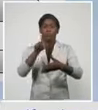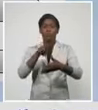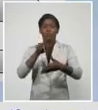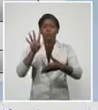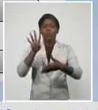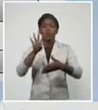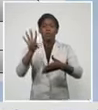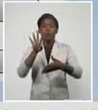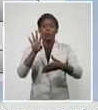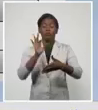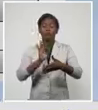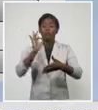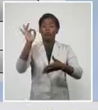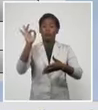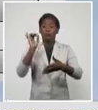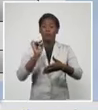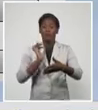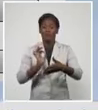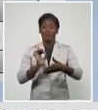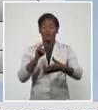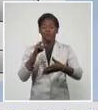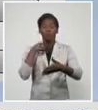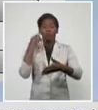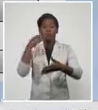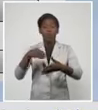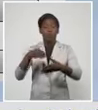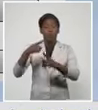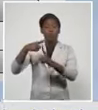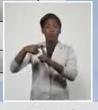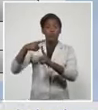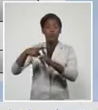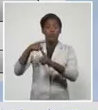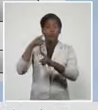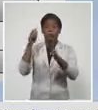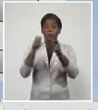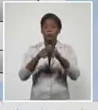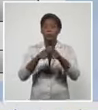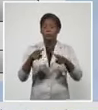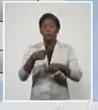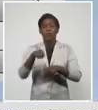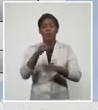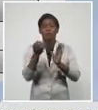44,44% del total de casos del mundo, ayer confirma